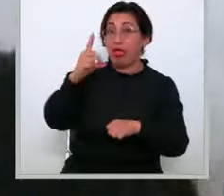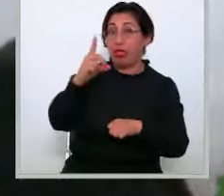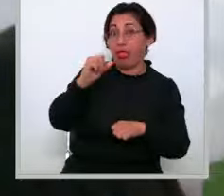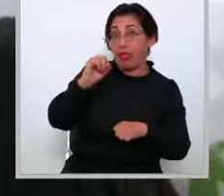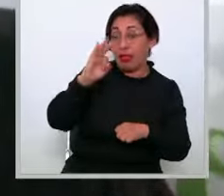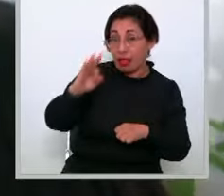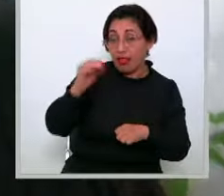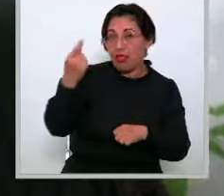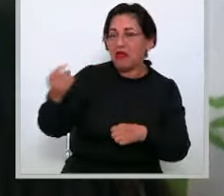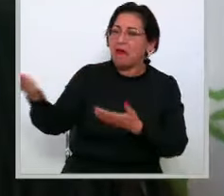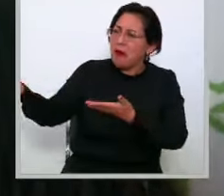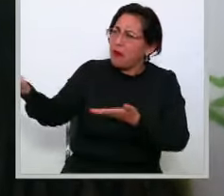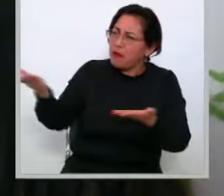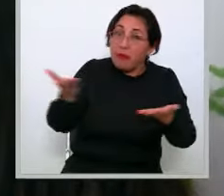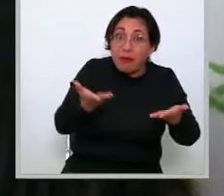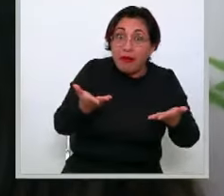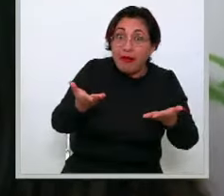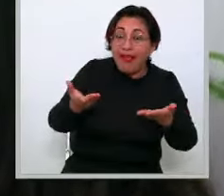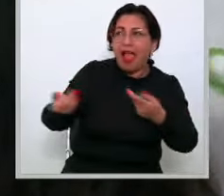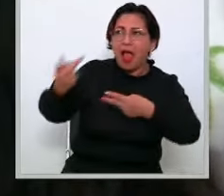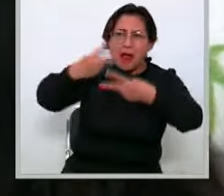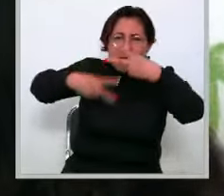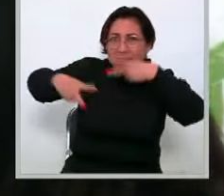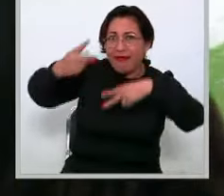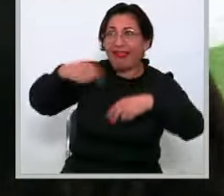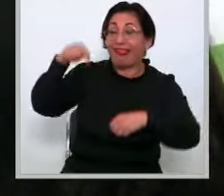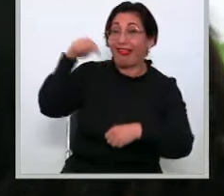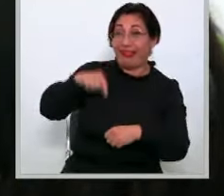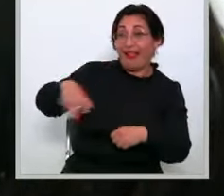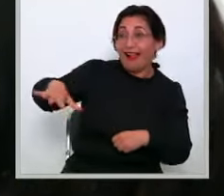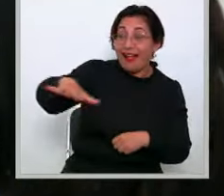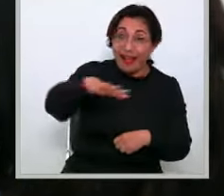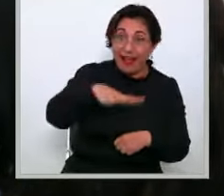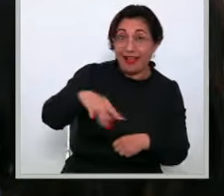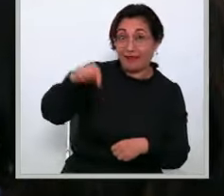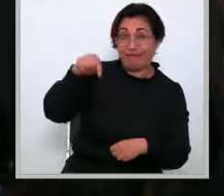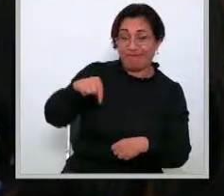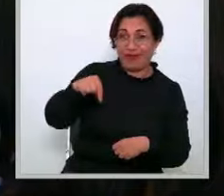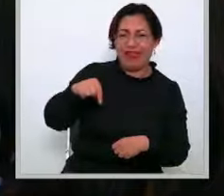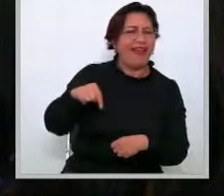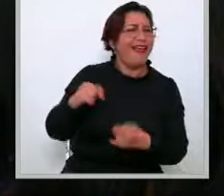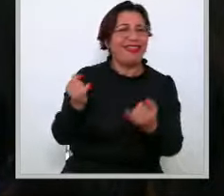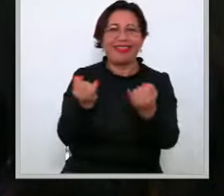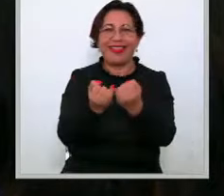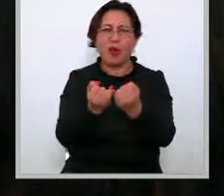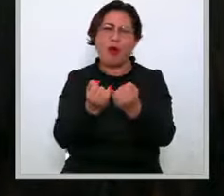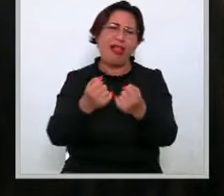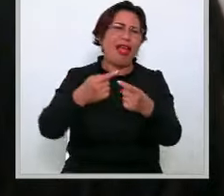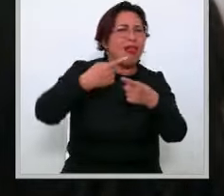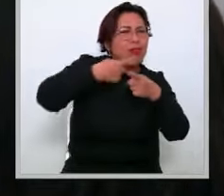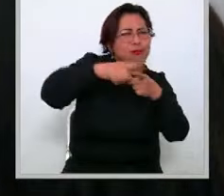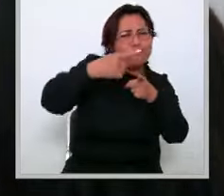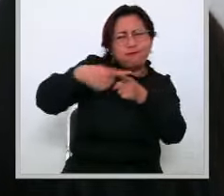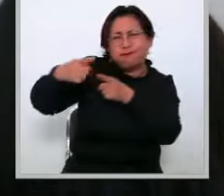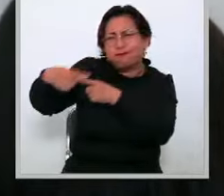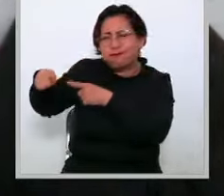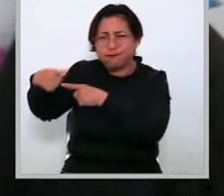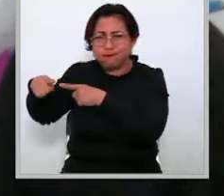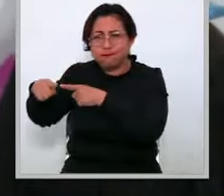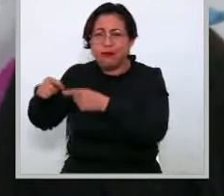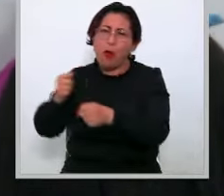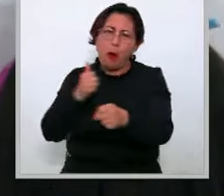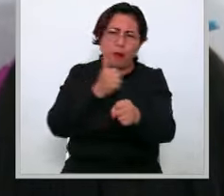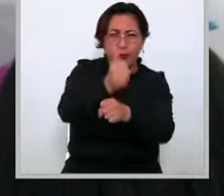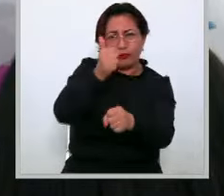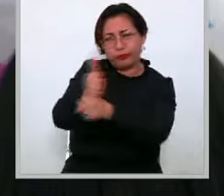por la presidenta. Y en este caso todo el equipo que está desplegado en todo el estado. Y que debo decirles que creo que ha sido un trabajo titánico, bastantes